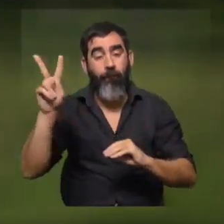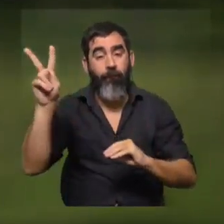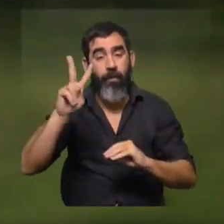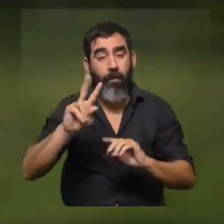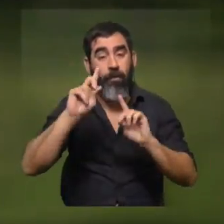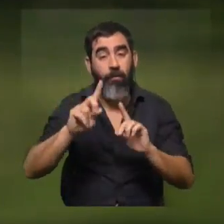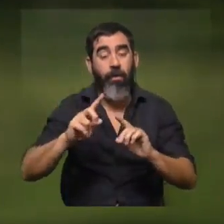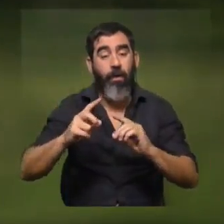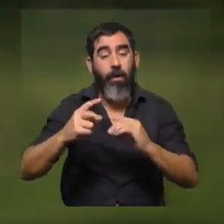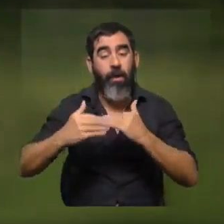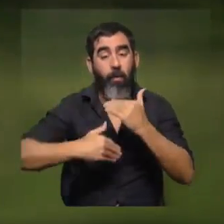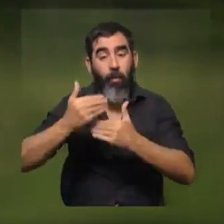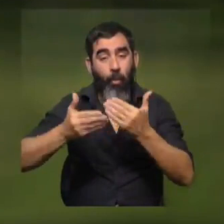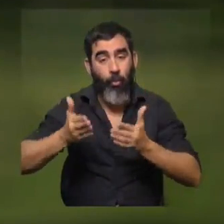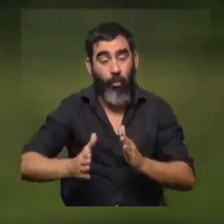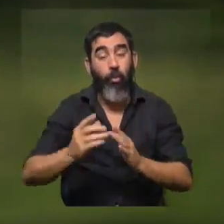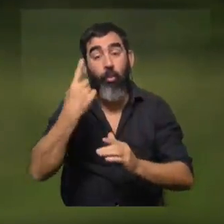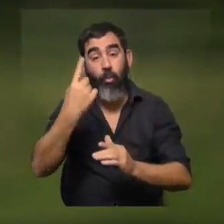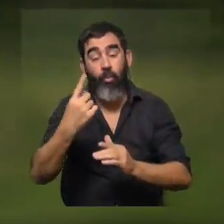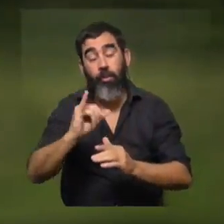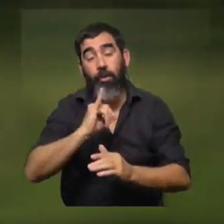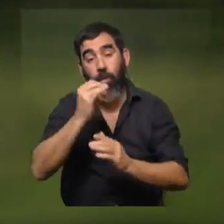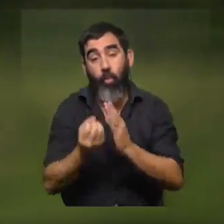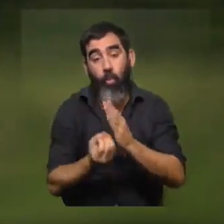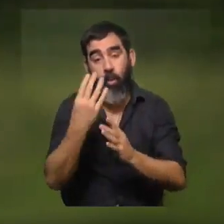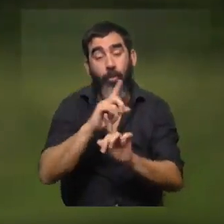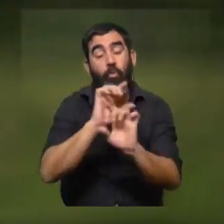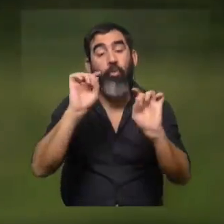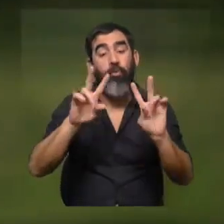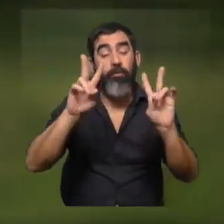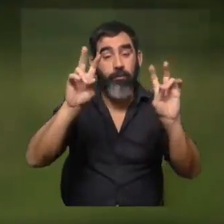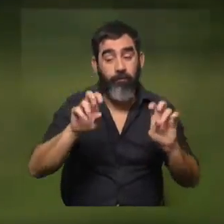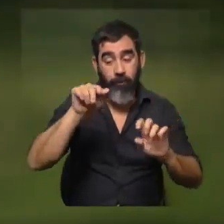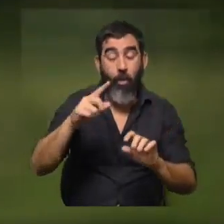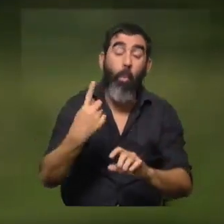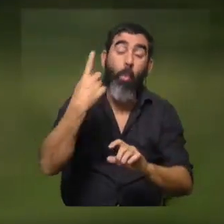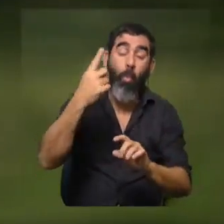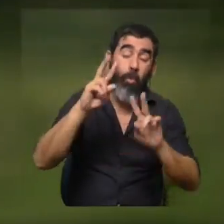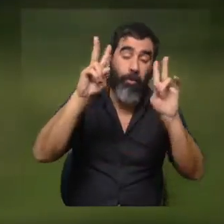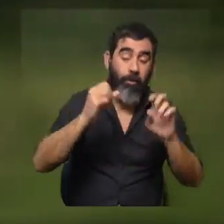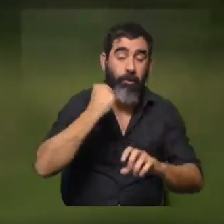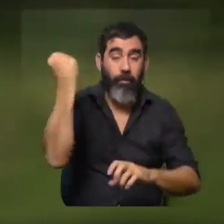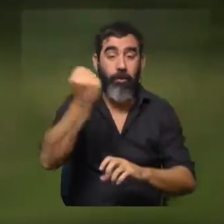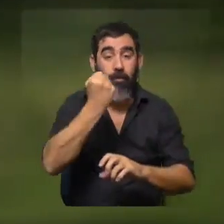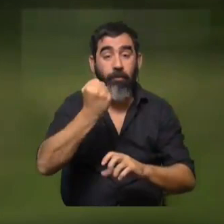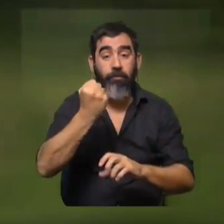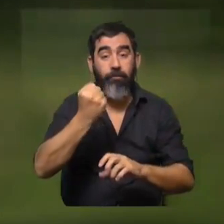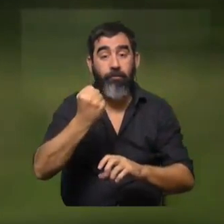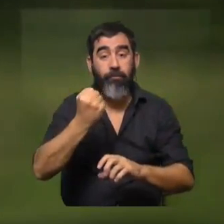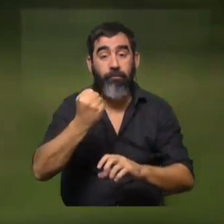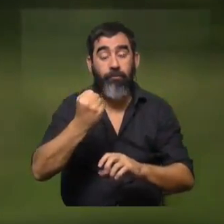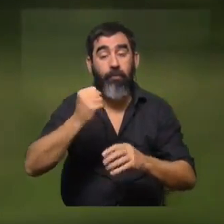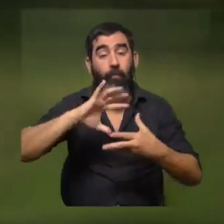como reproductor. Y una de las novedades, no solo pero una de las novedades es la aparición de